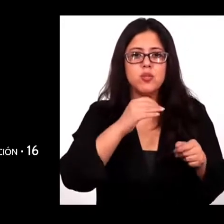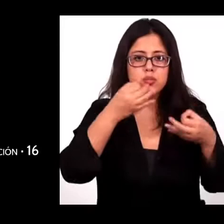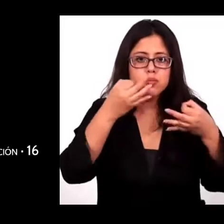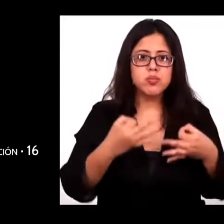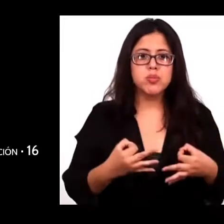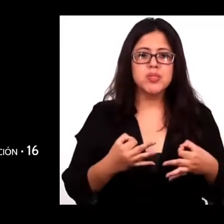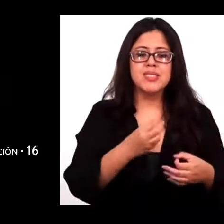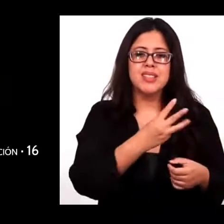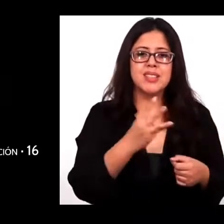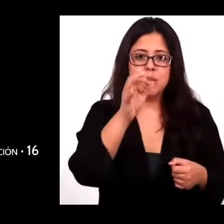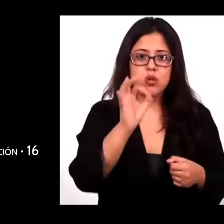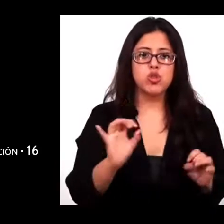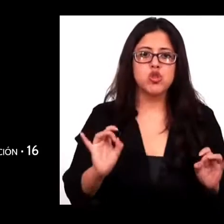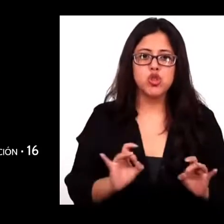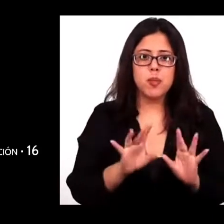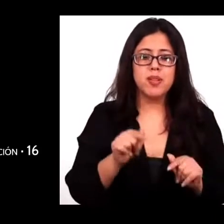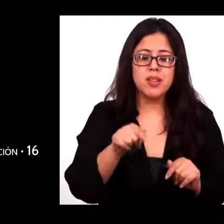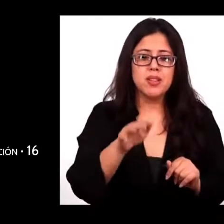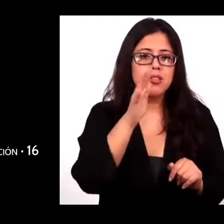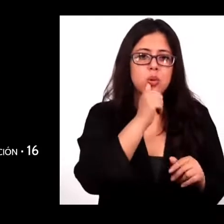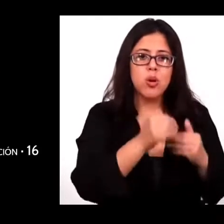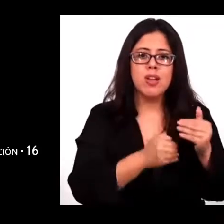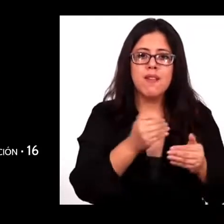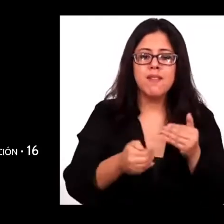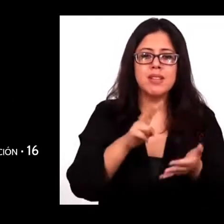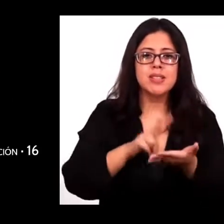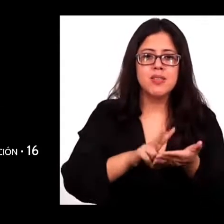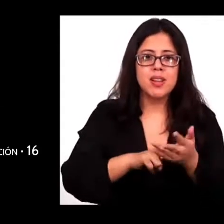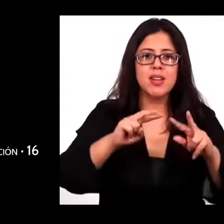33%. No han existido avances reales en la